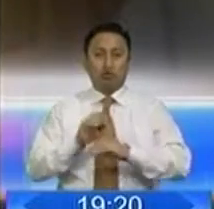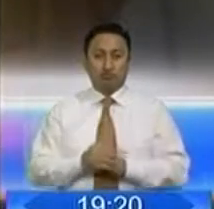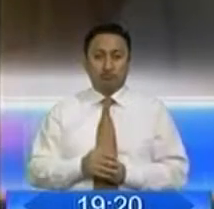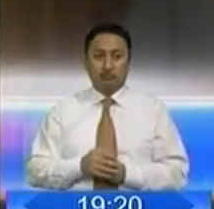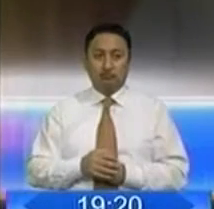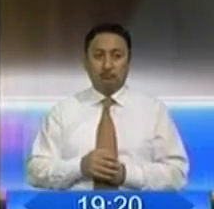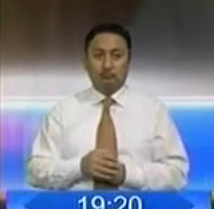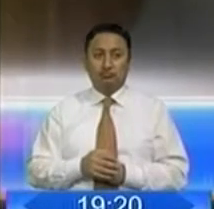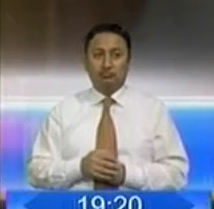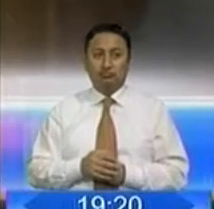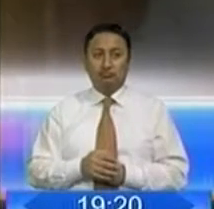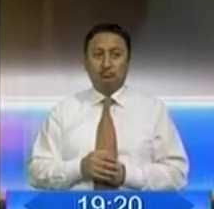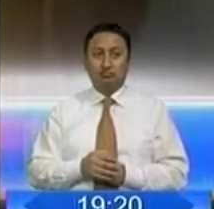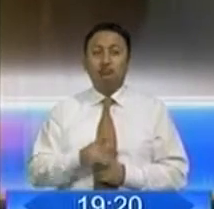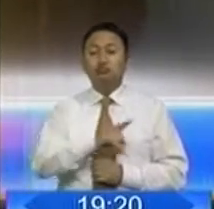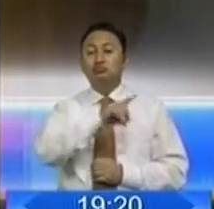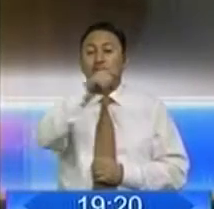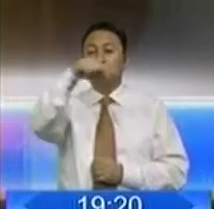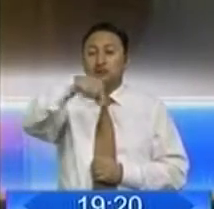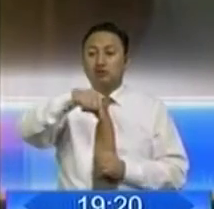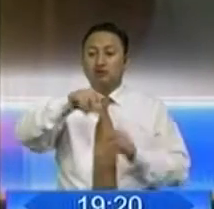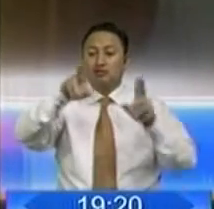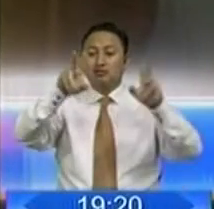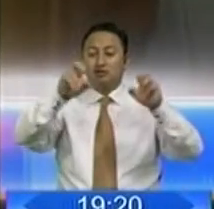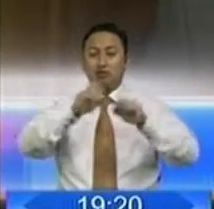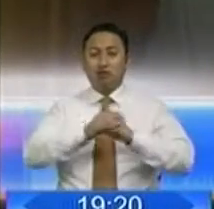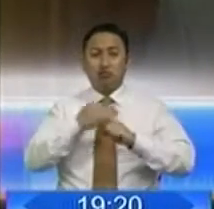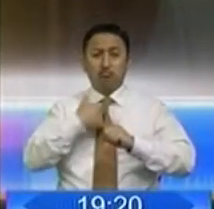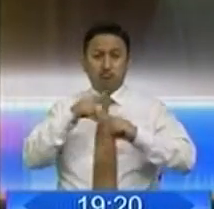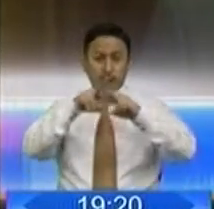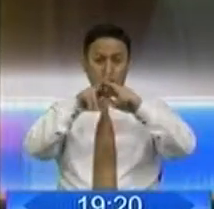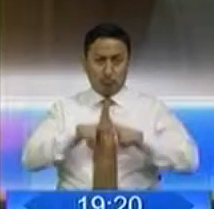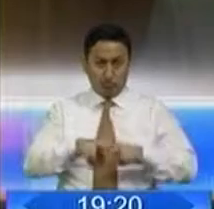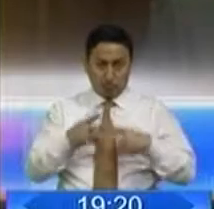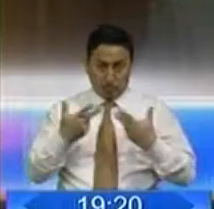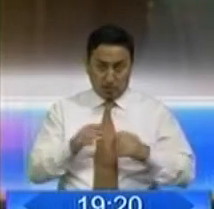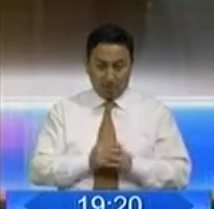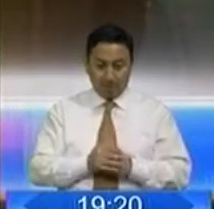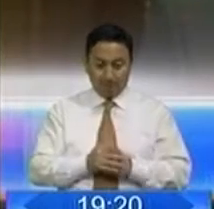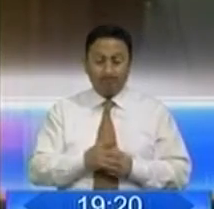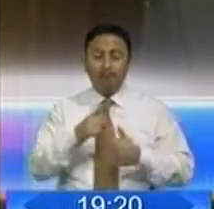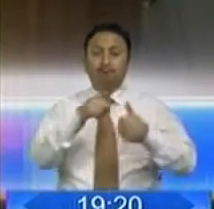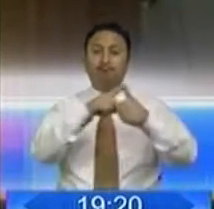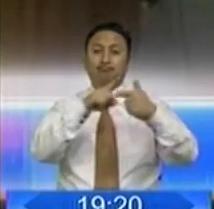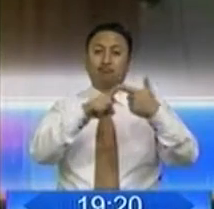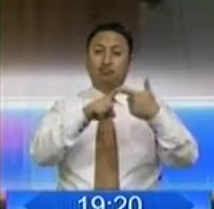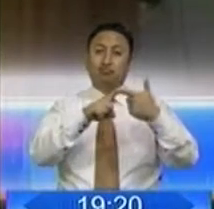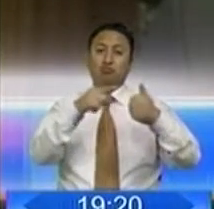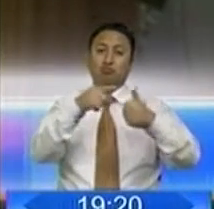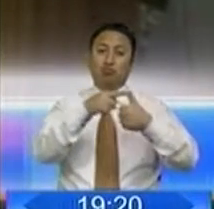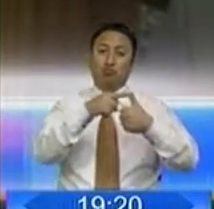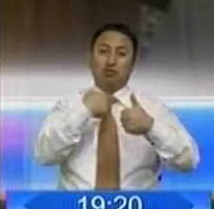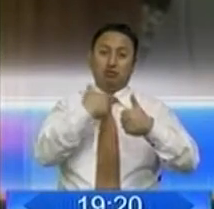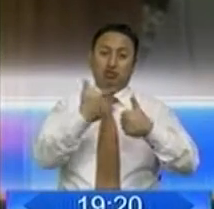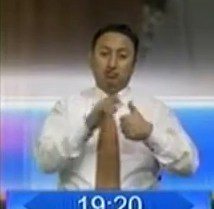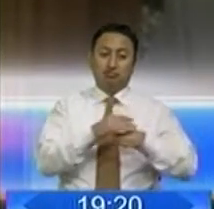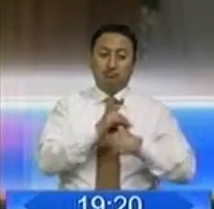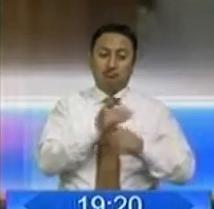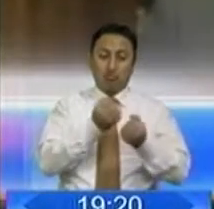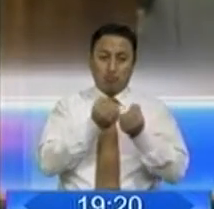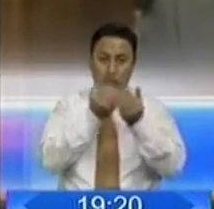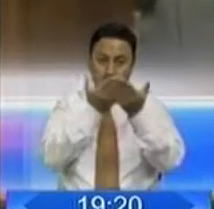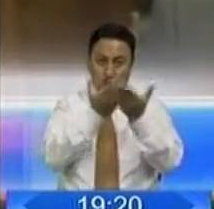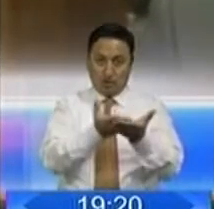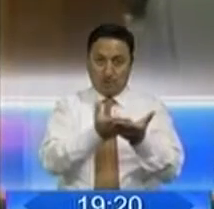dentro de lo que significa la facultad de fiscalización en dos ámbitos. Le hemos dado una respuesta al